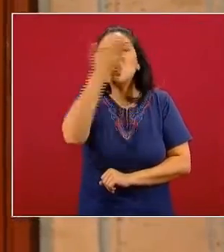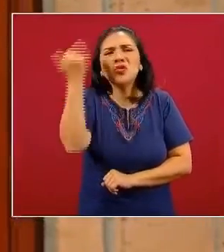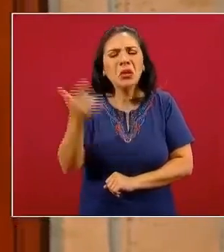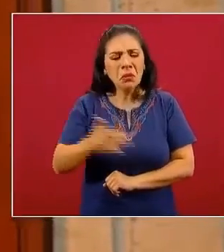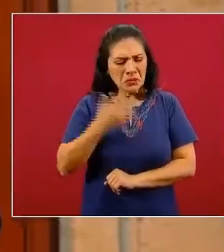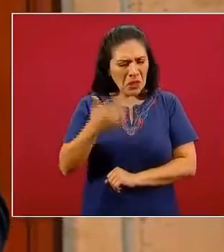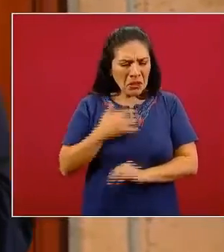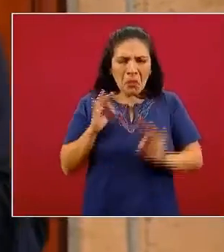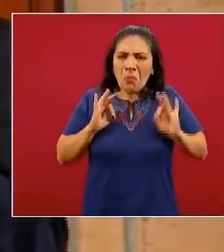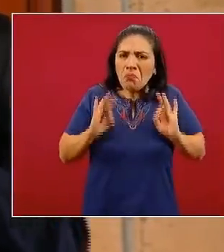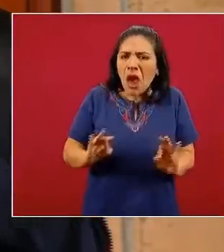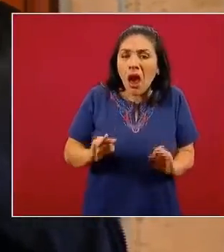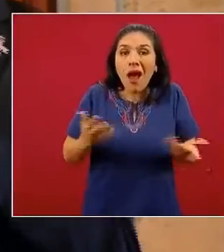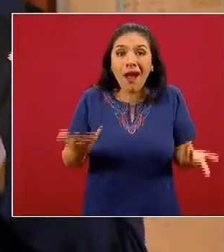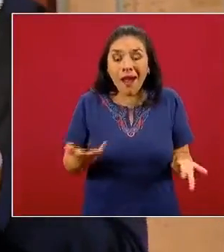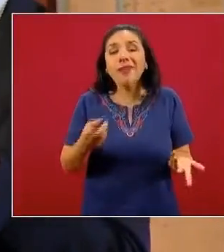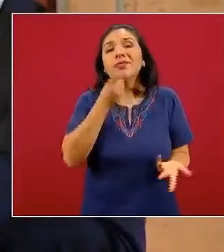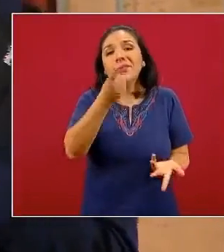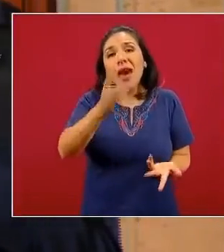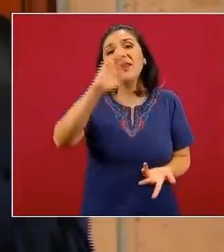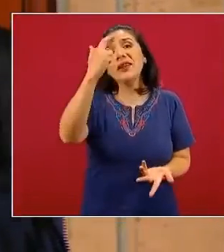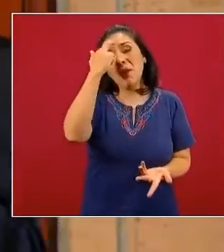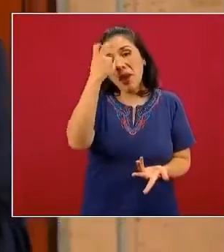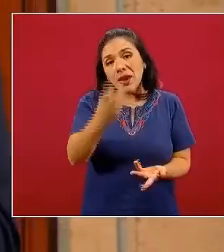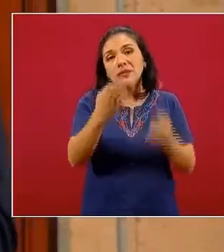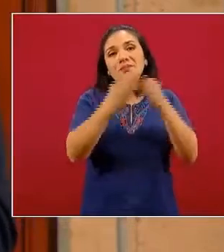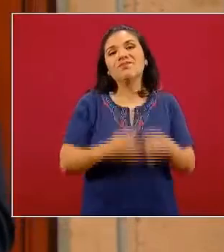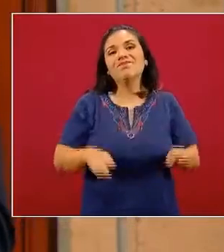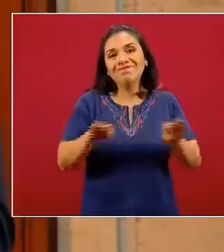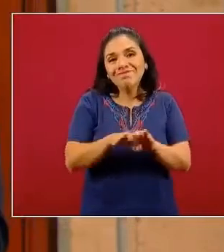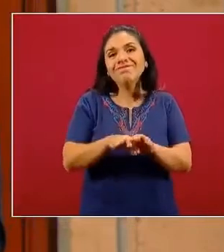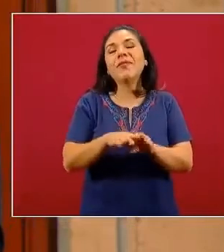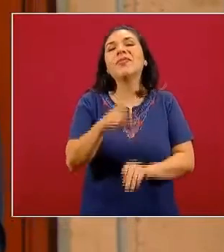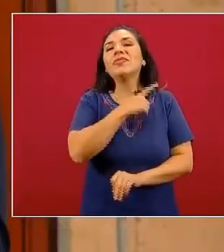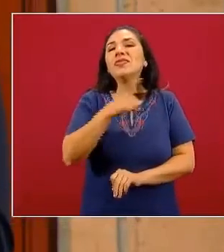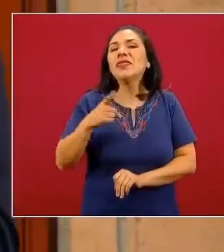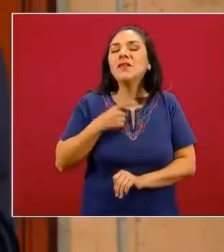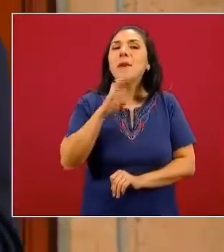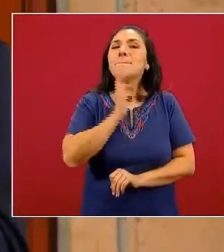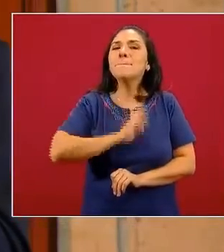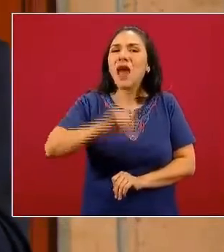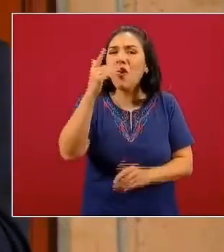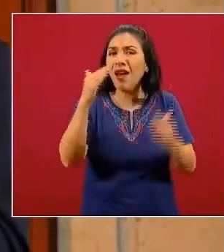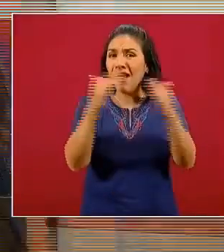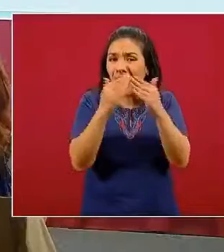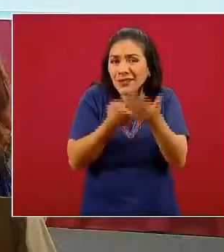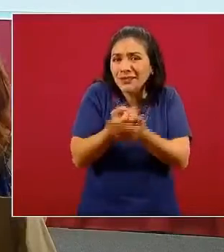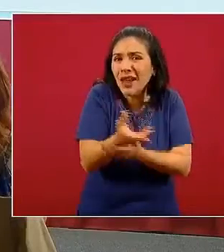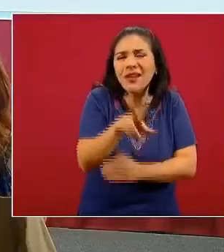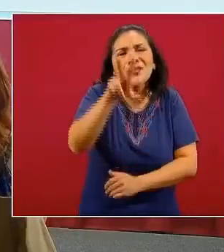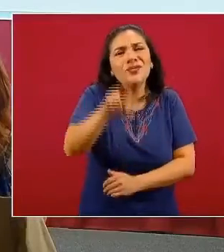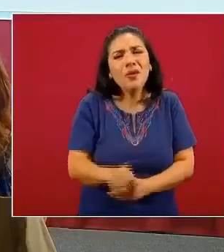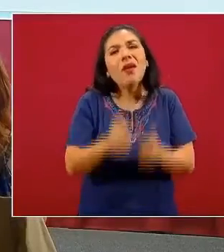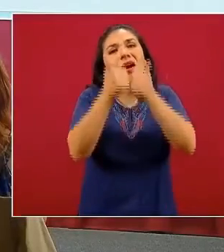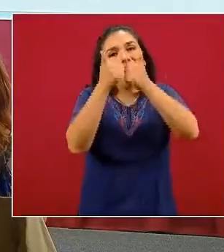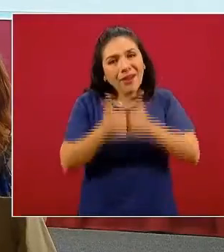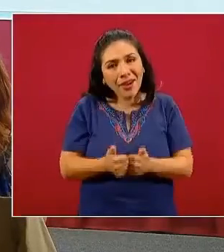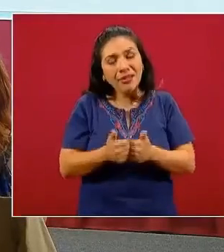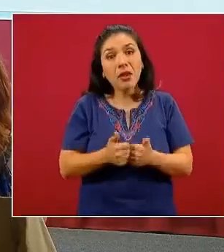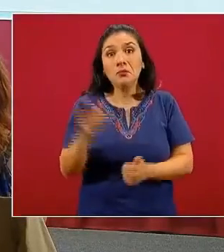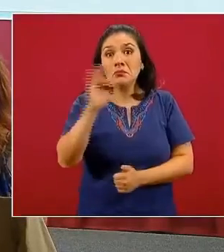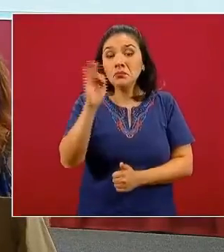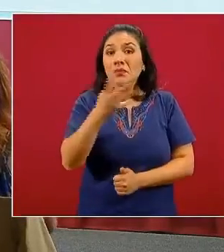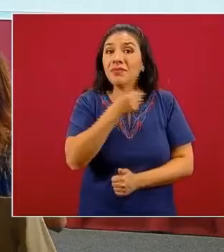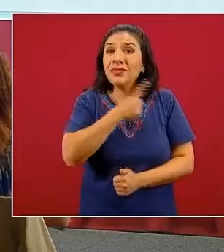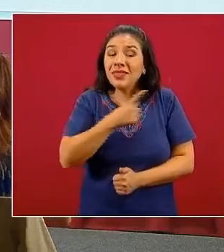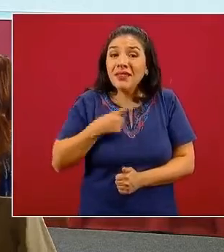tengan síntomas. Entonces recordamos la importancia de preferentemente no salir de casa. Si se tiene